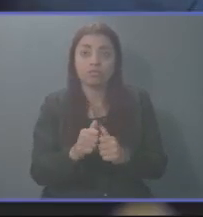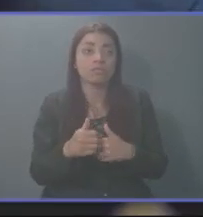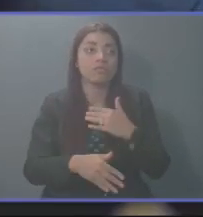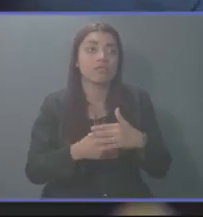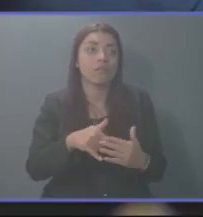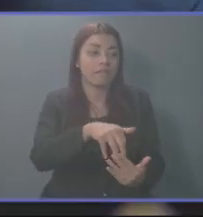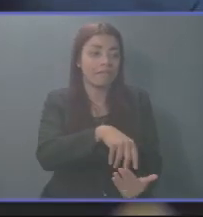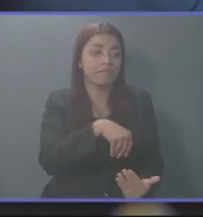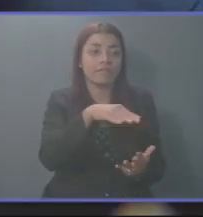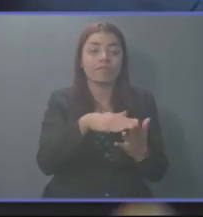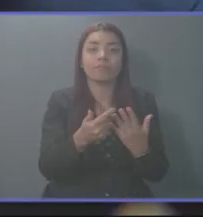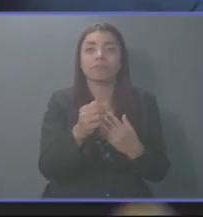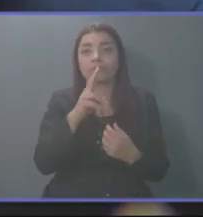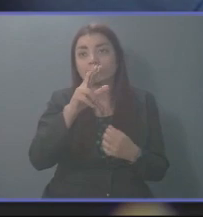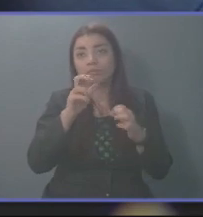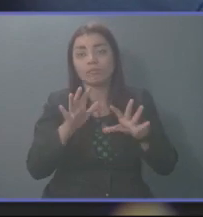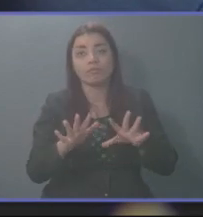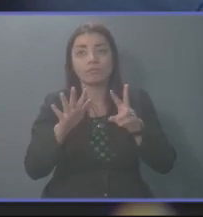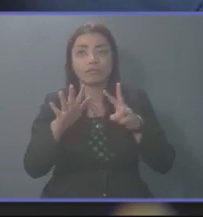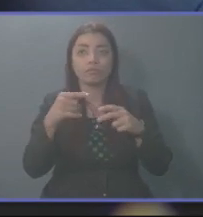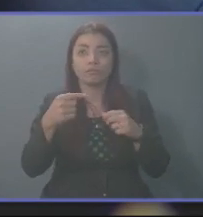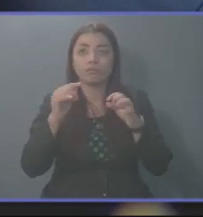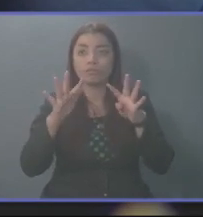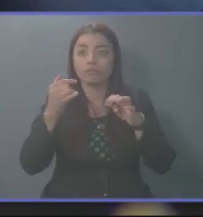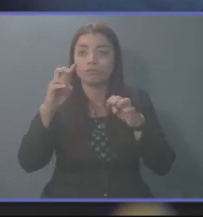al expediente número